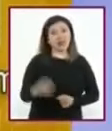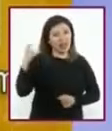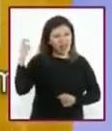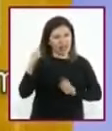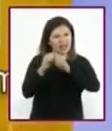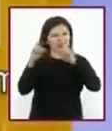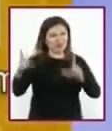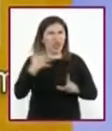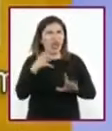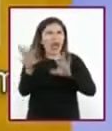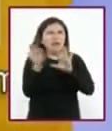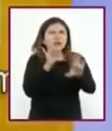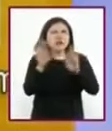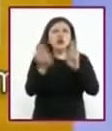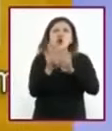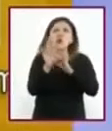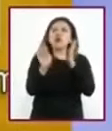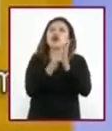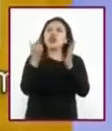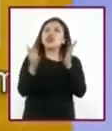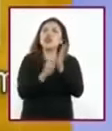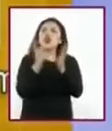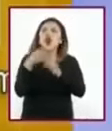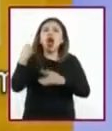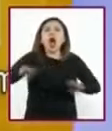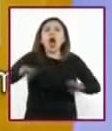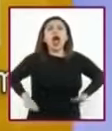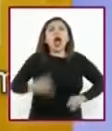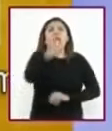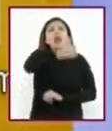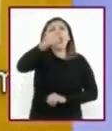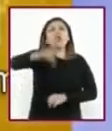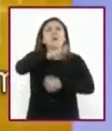página encontrarás un diccionario de regionalismos,